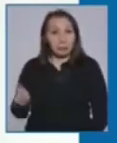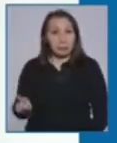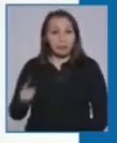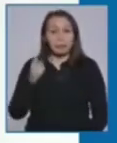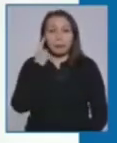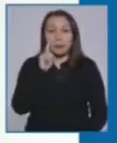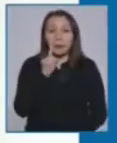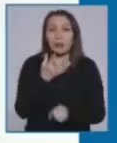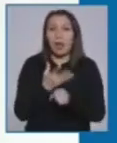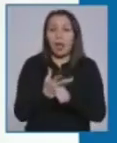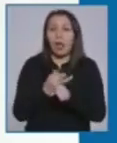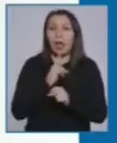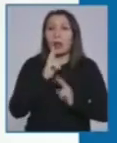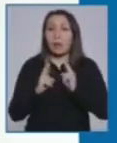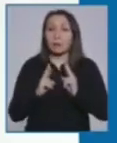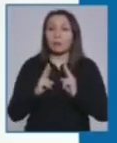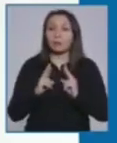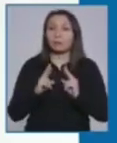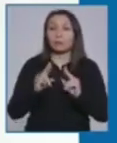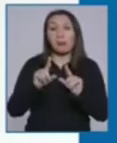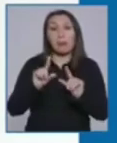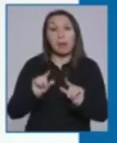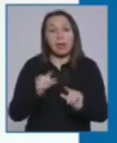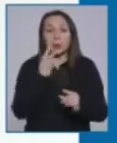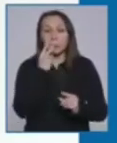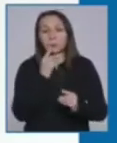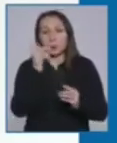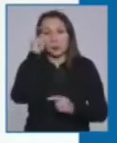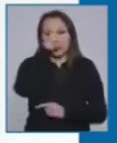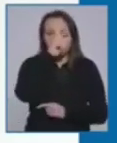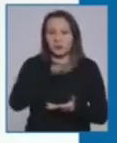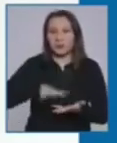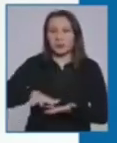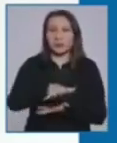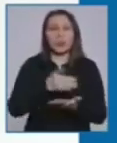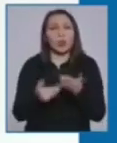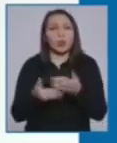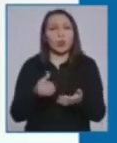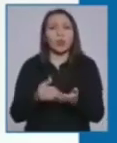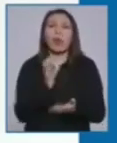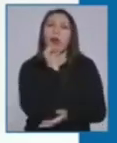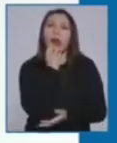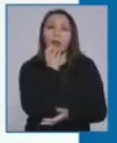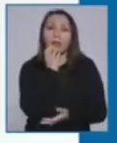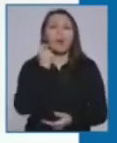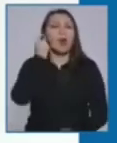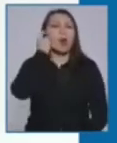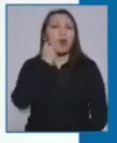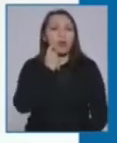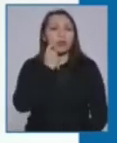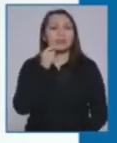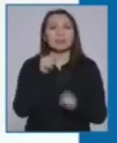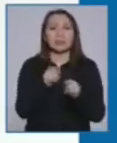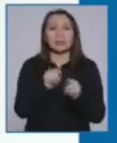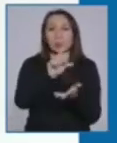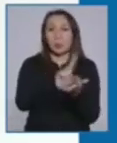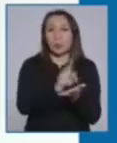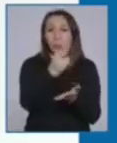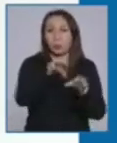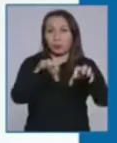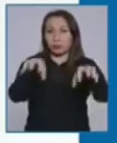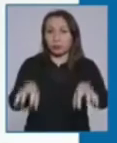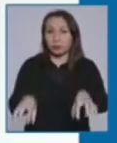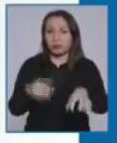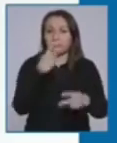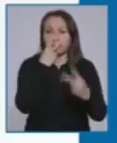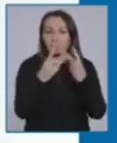tenemos resultados menos auspiciosos en Antofagasta y en O'Higgins, lugares donde